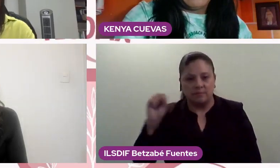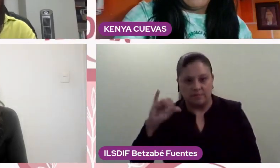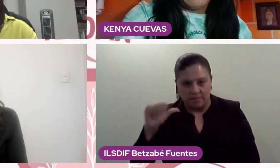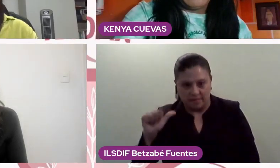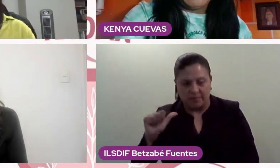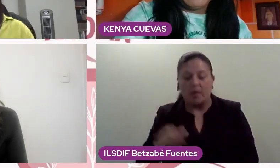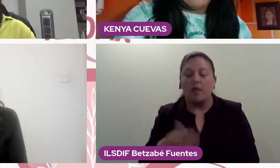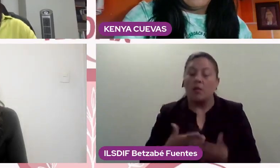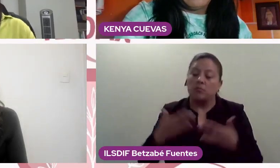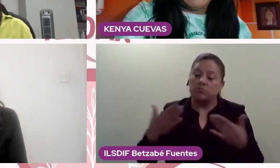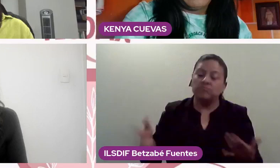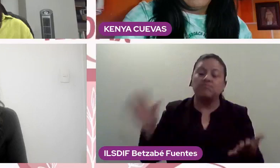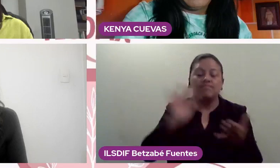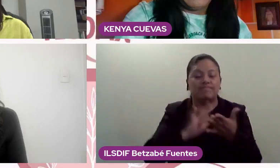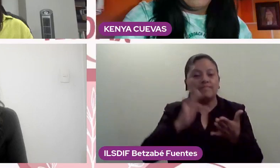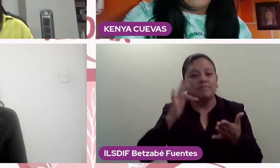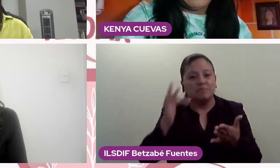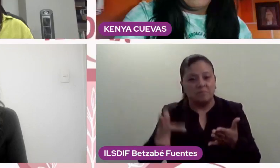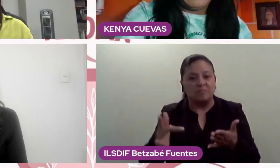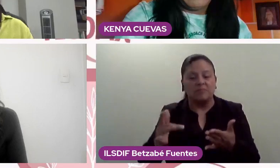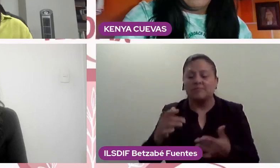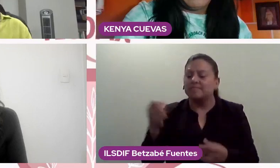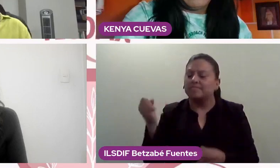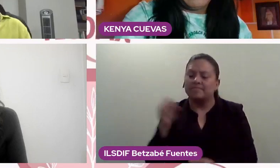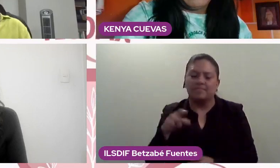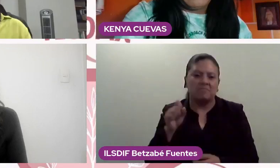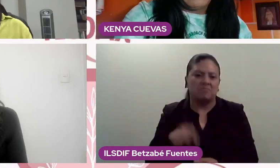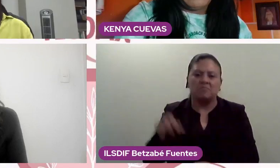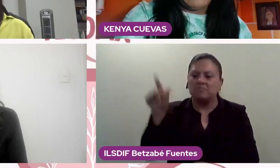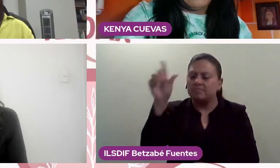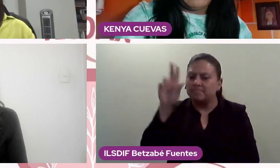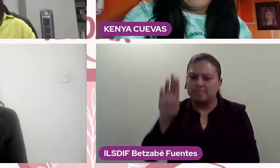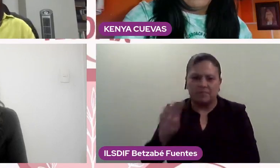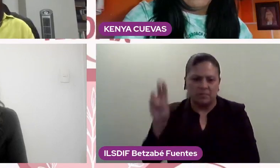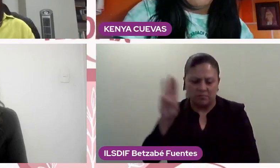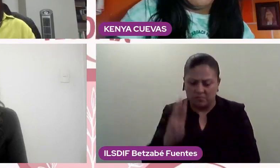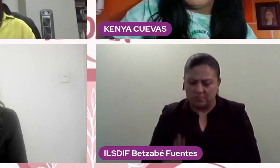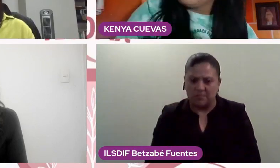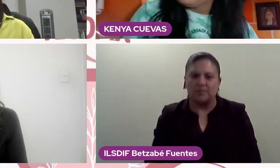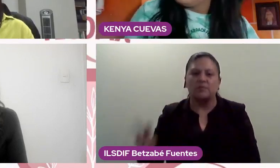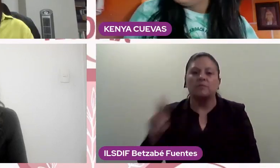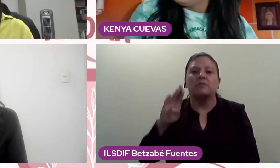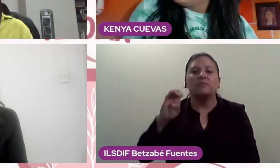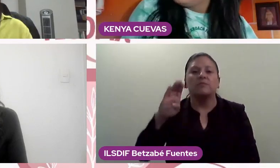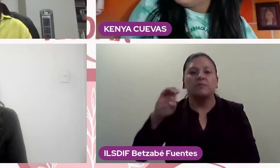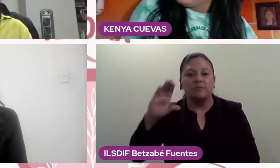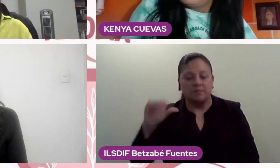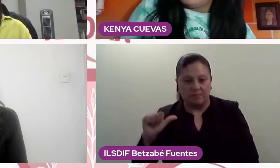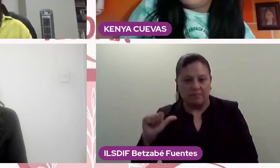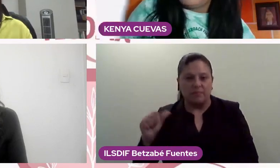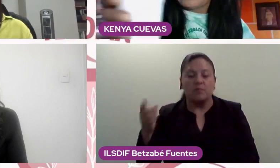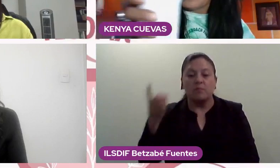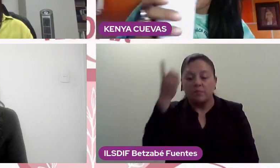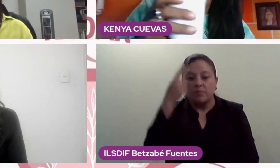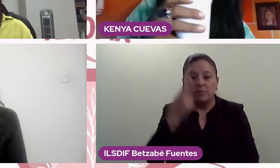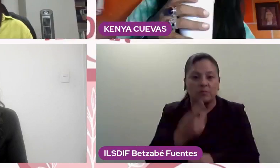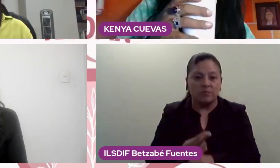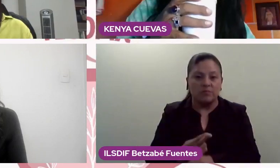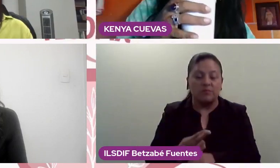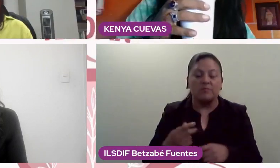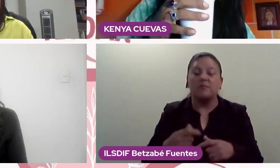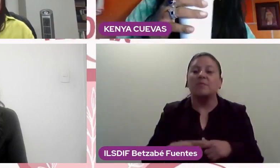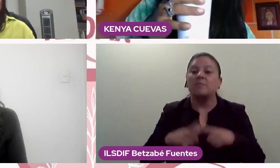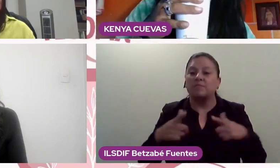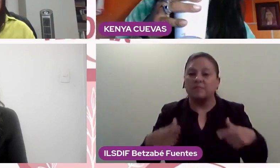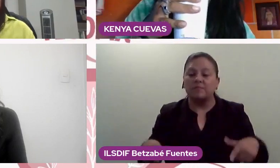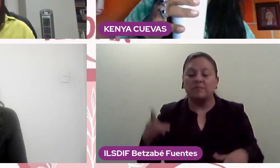permito hacer los agradecimientos como cada miércoles a la licenciada Rebeca Olivia Sánchez Sandín, directora general del DIF Ciudad de México,